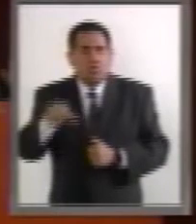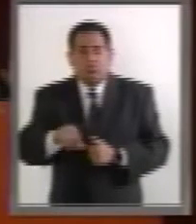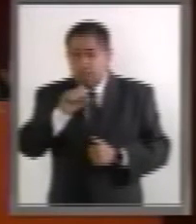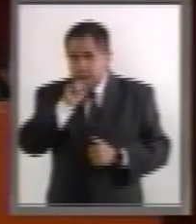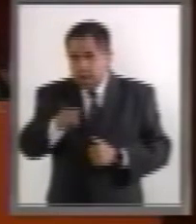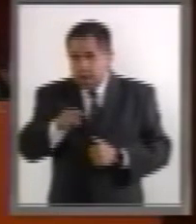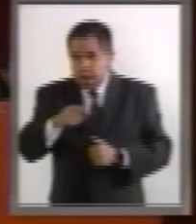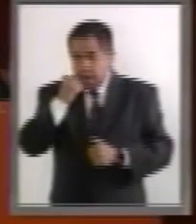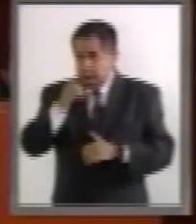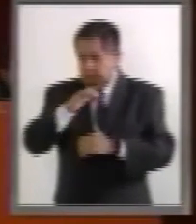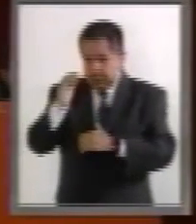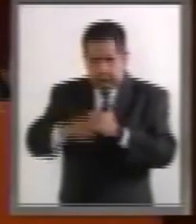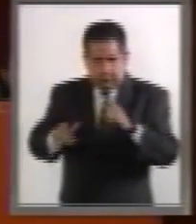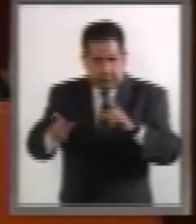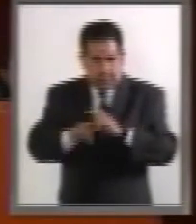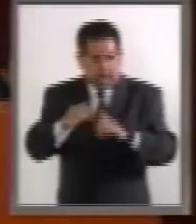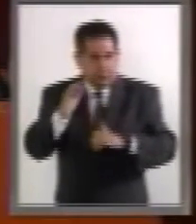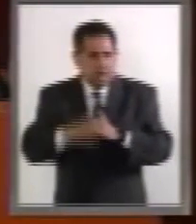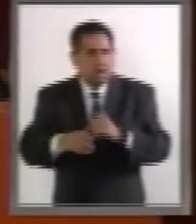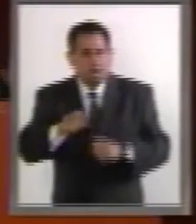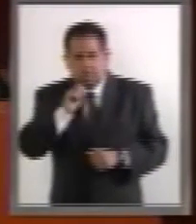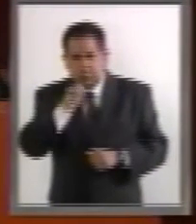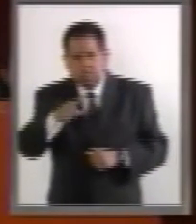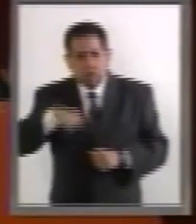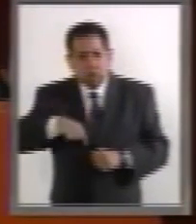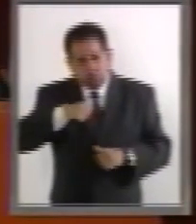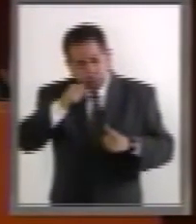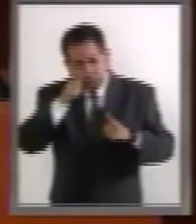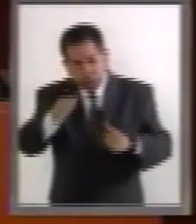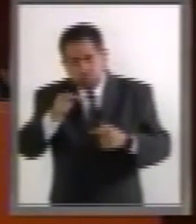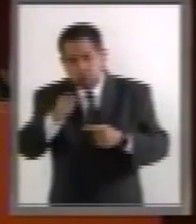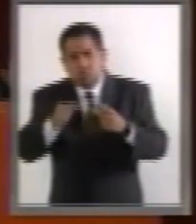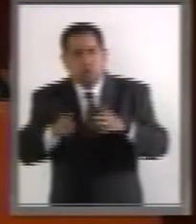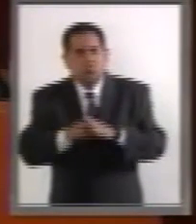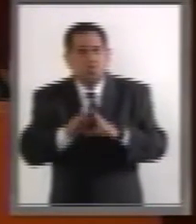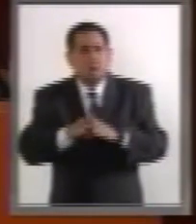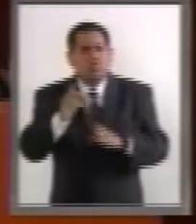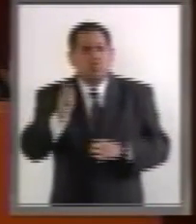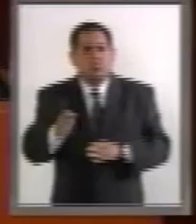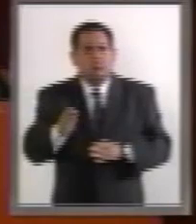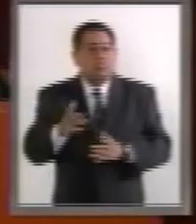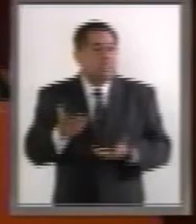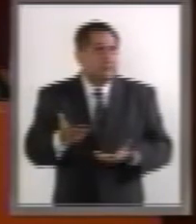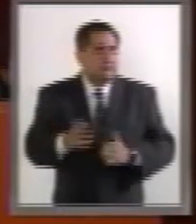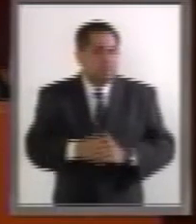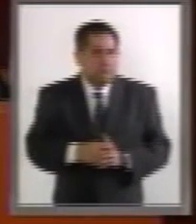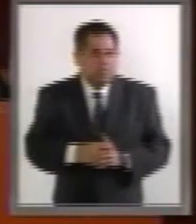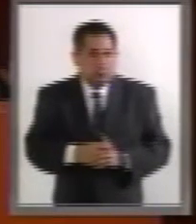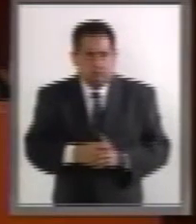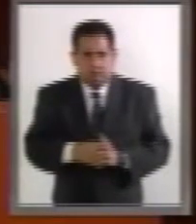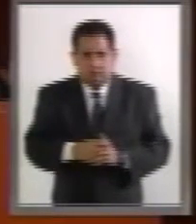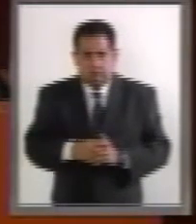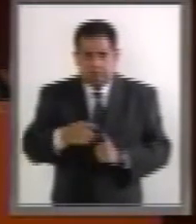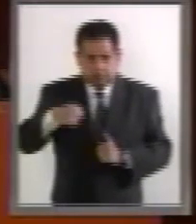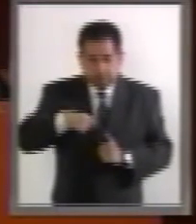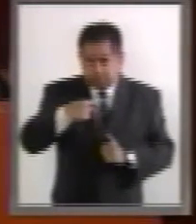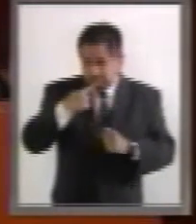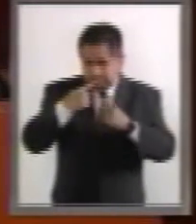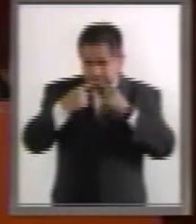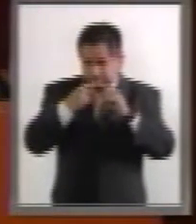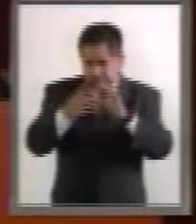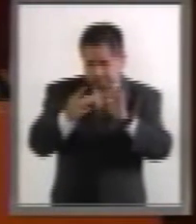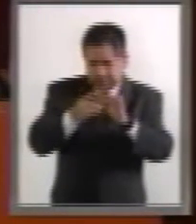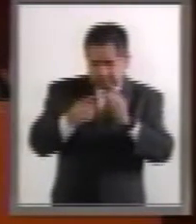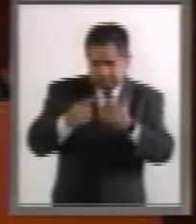con esto quiero concluir, estamos atendiendo de manera puntual, aun cuando estamos dando la discusión